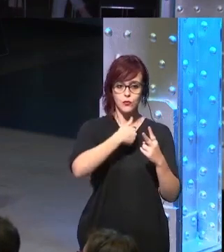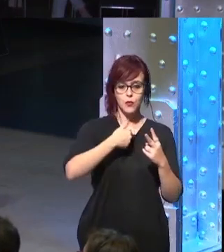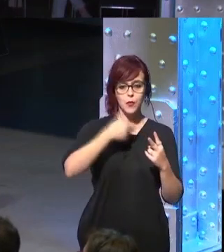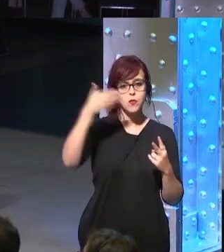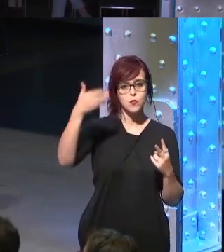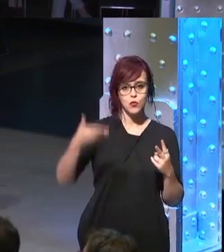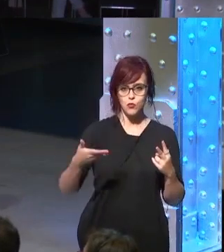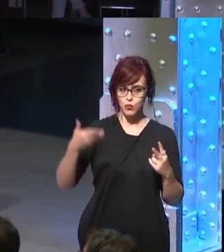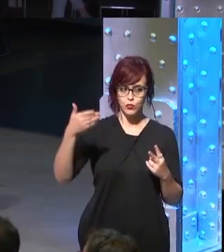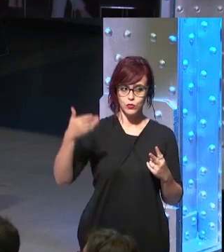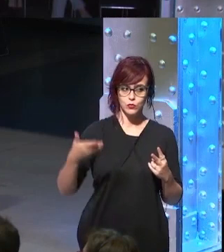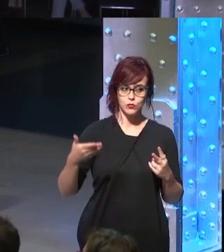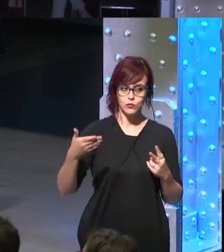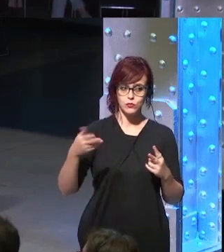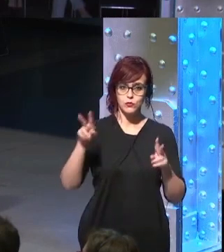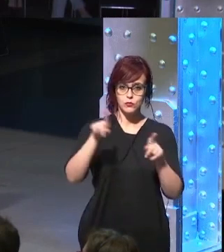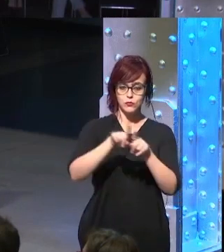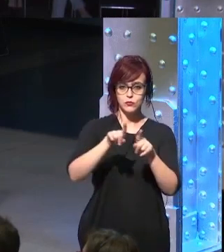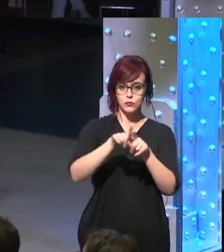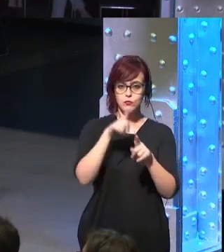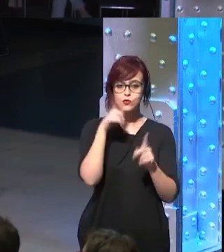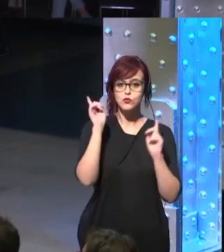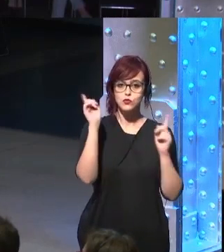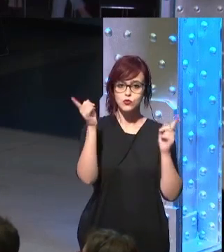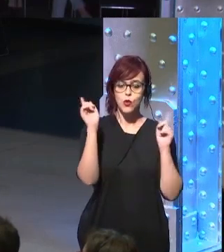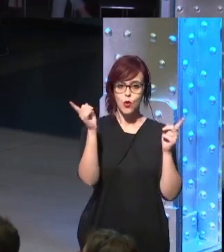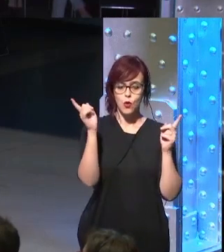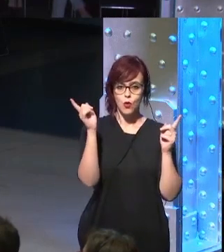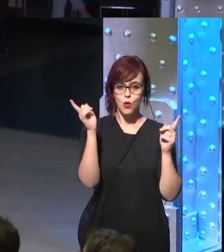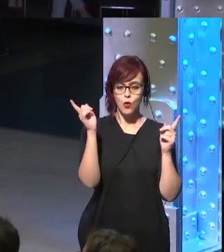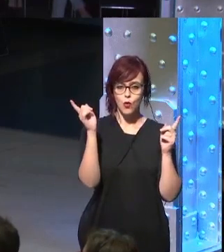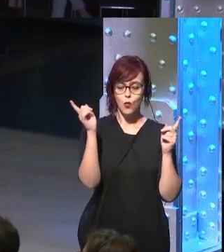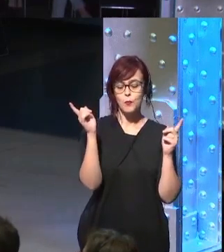que son estudiadas no solamente desde